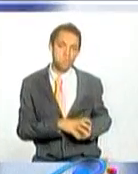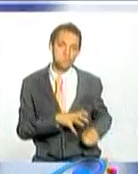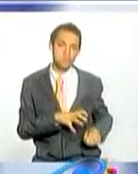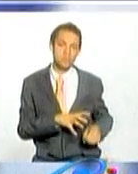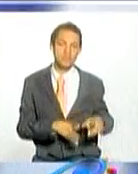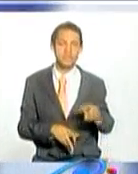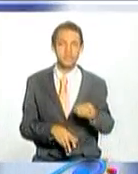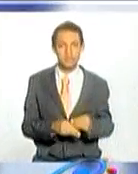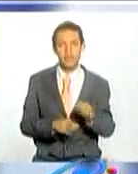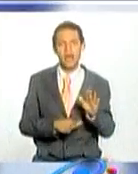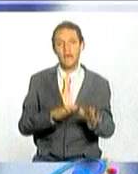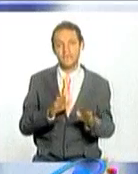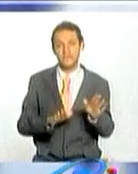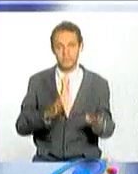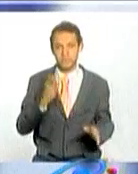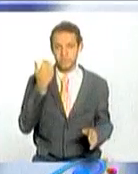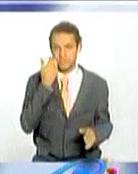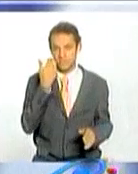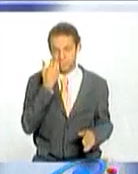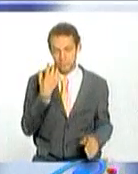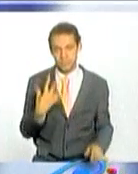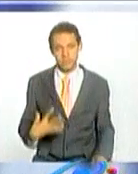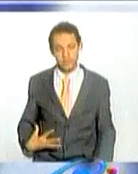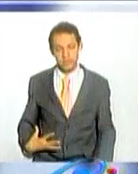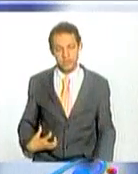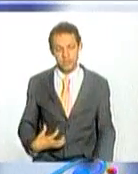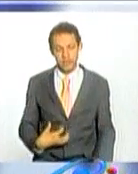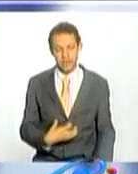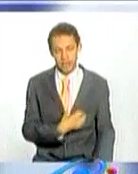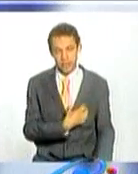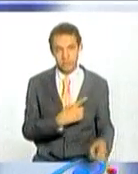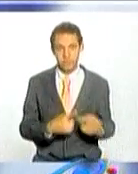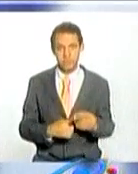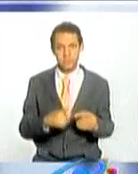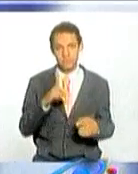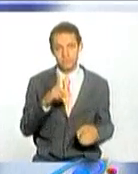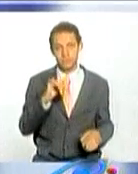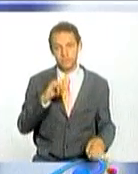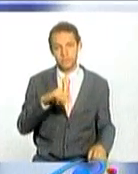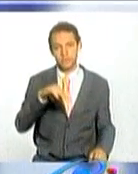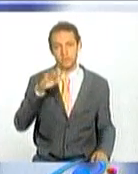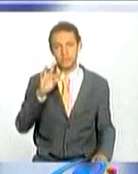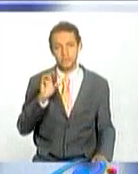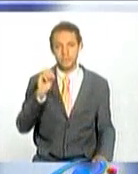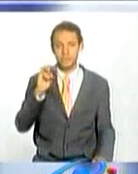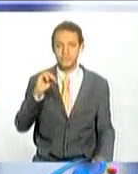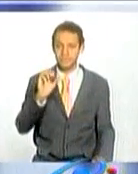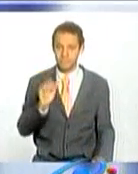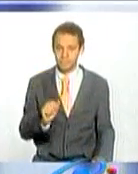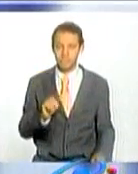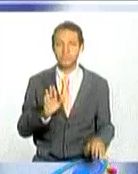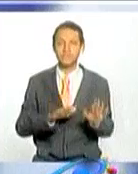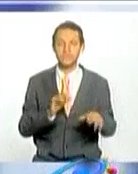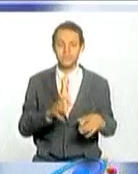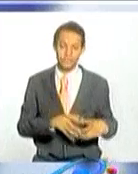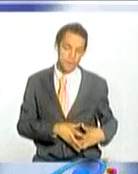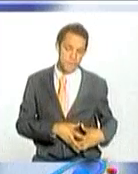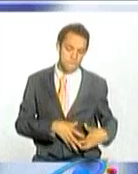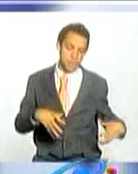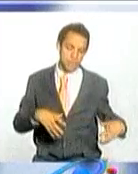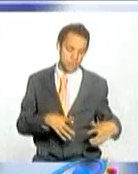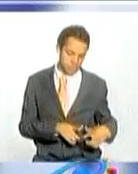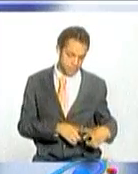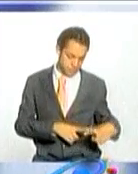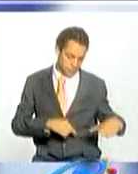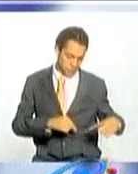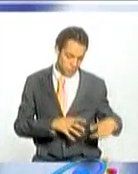enfermedades, entre ellas algunos tipos de cáncer como el linfoma, lo que encontramos inicialmente es un vaso grande. Entonces cuando encontramos un